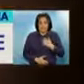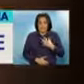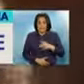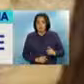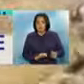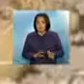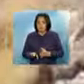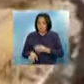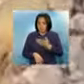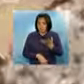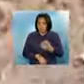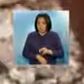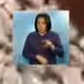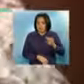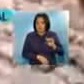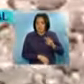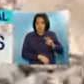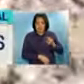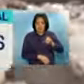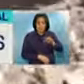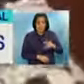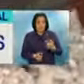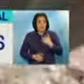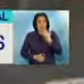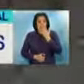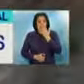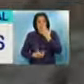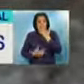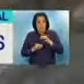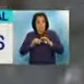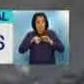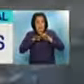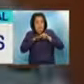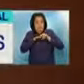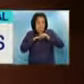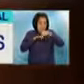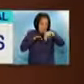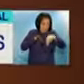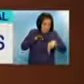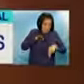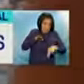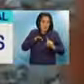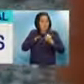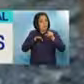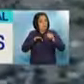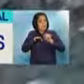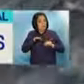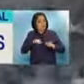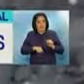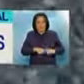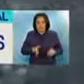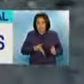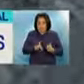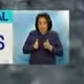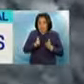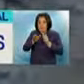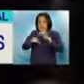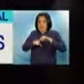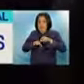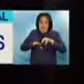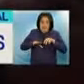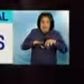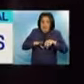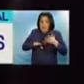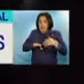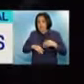Ferry Meadows, Nepal. Si tiene vértigo a las alturas, esta no es para usted. Un paso en falso en esta rocosa carretera puede ser fatal.